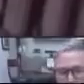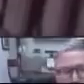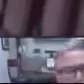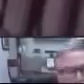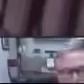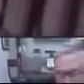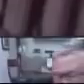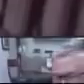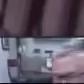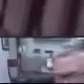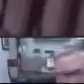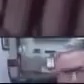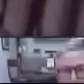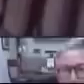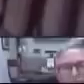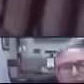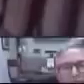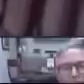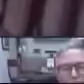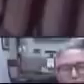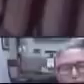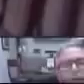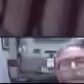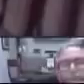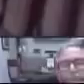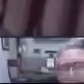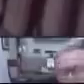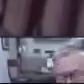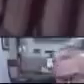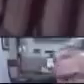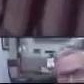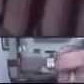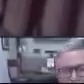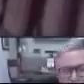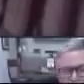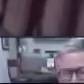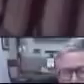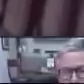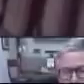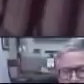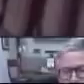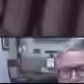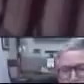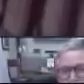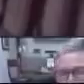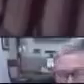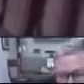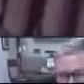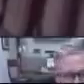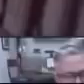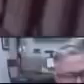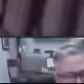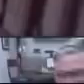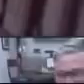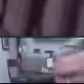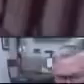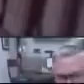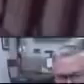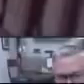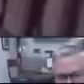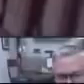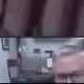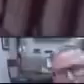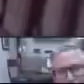definitivamente que lo haga que van a sacar muchos diputados definitivamente que sí nos van a tener pero mi deber es a pegarle y apoyarme